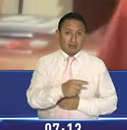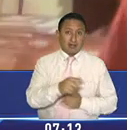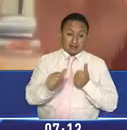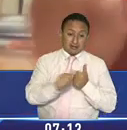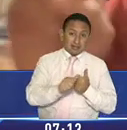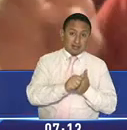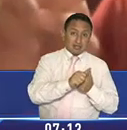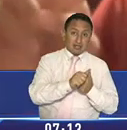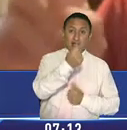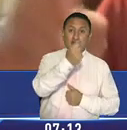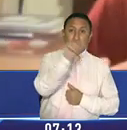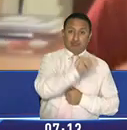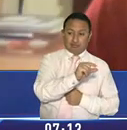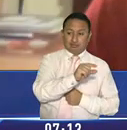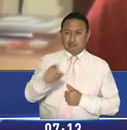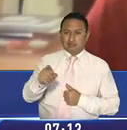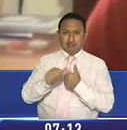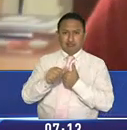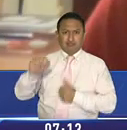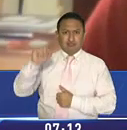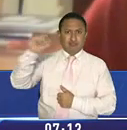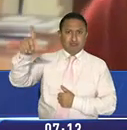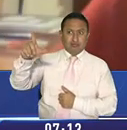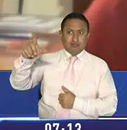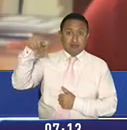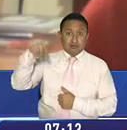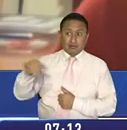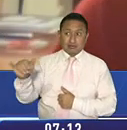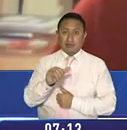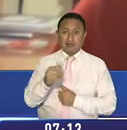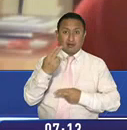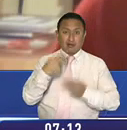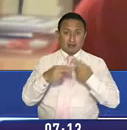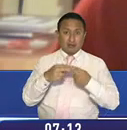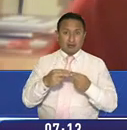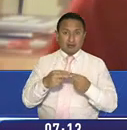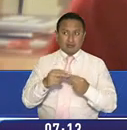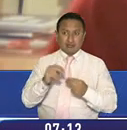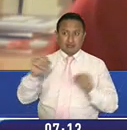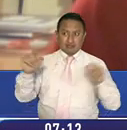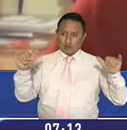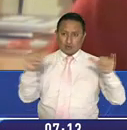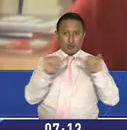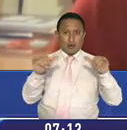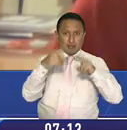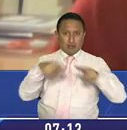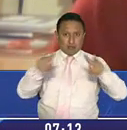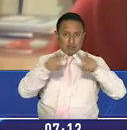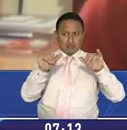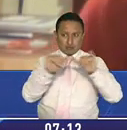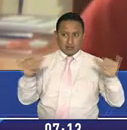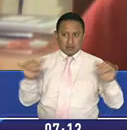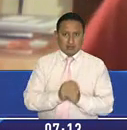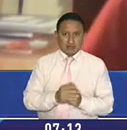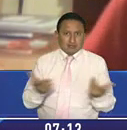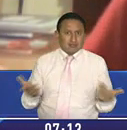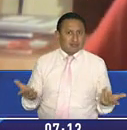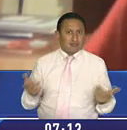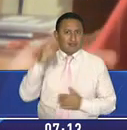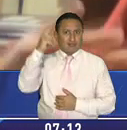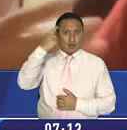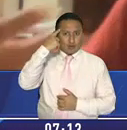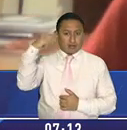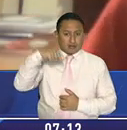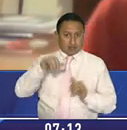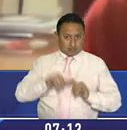dos estaciones tienen que vender al mismo precio. Entonces, si el gobierno desea seguir vendiendo